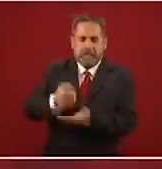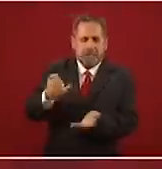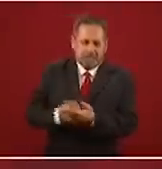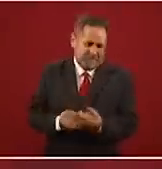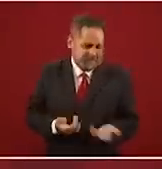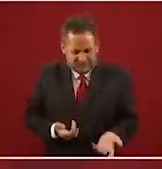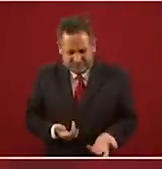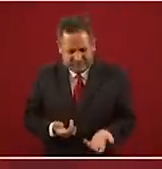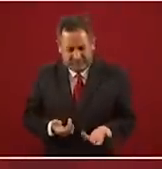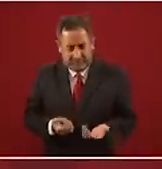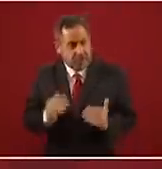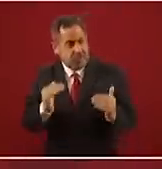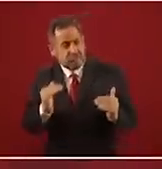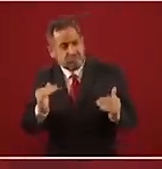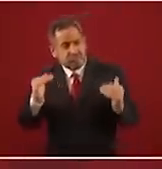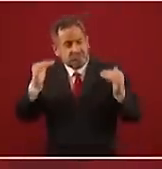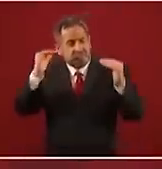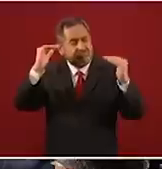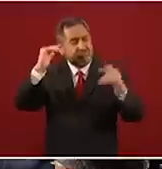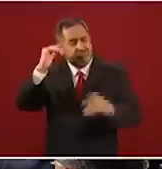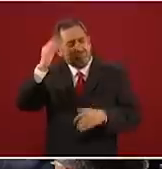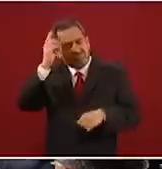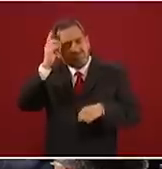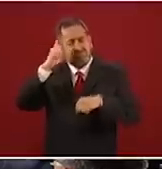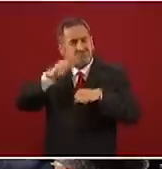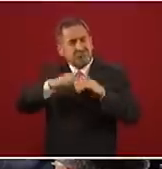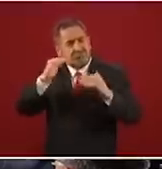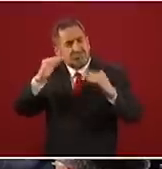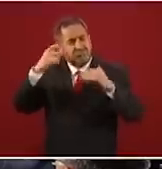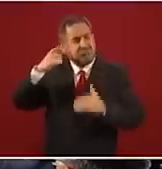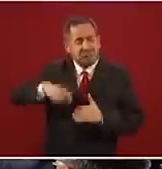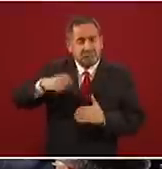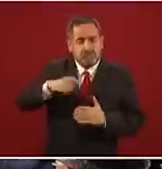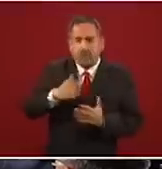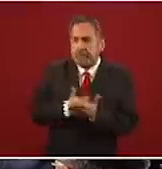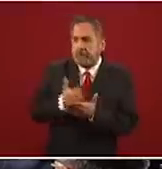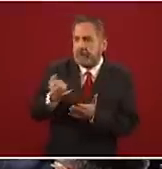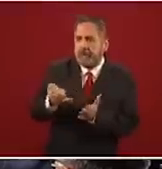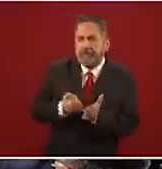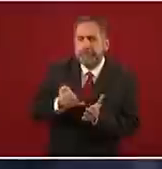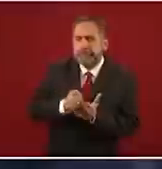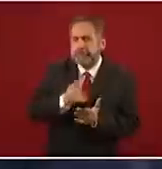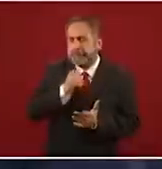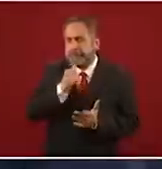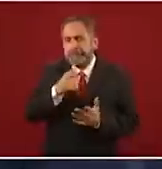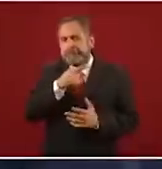Cuando los de mero arriba, que estaban